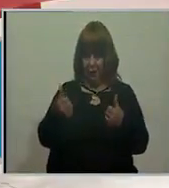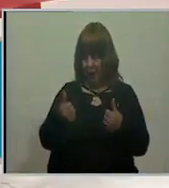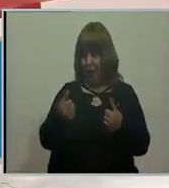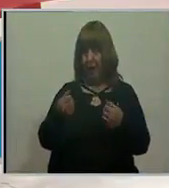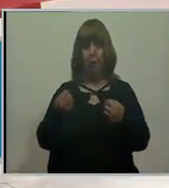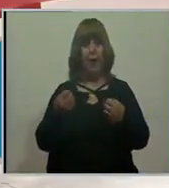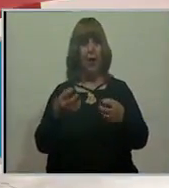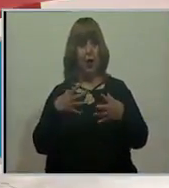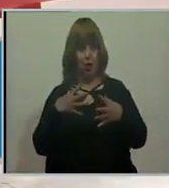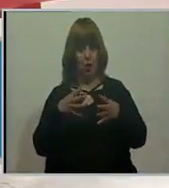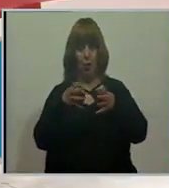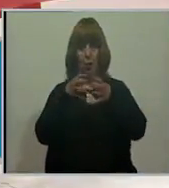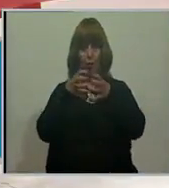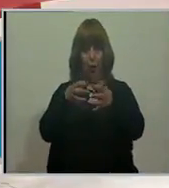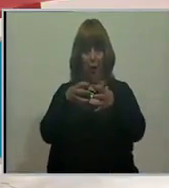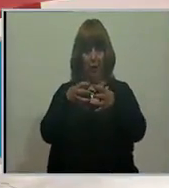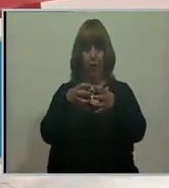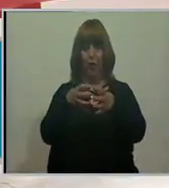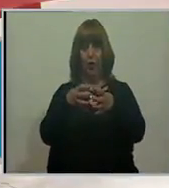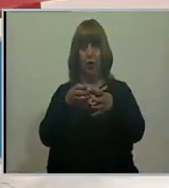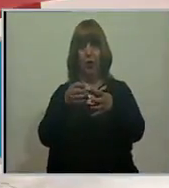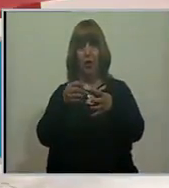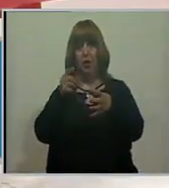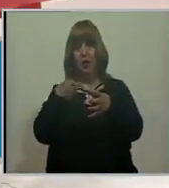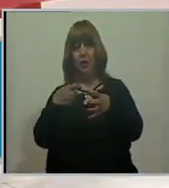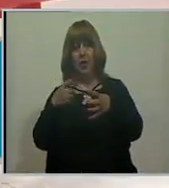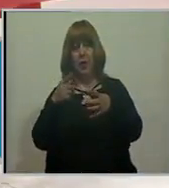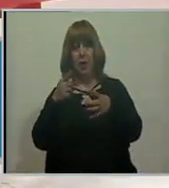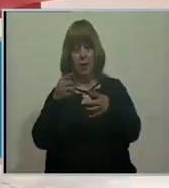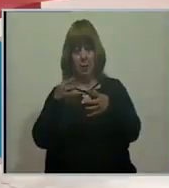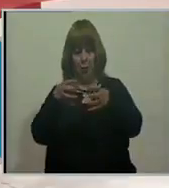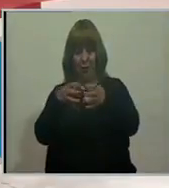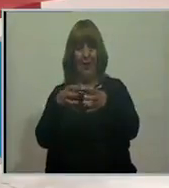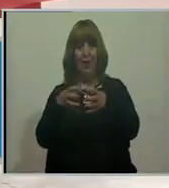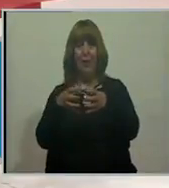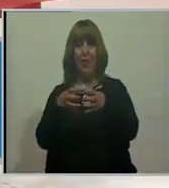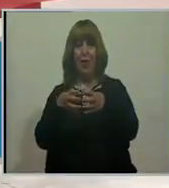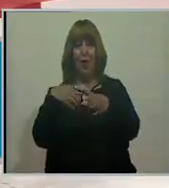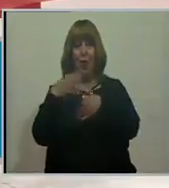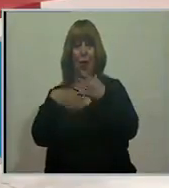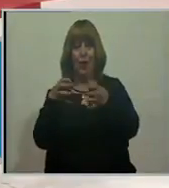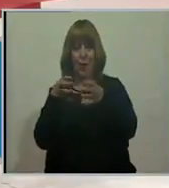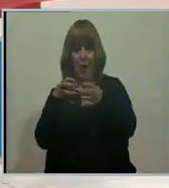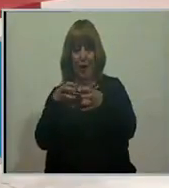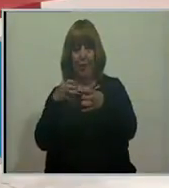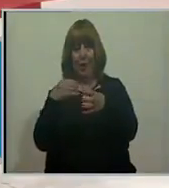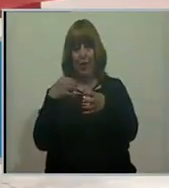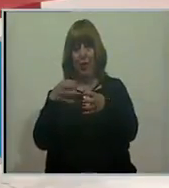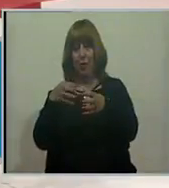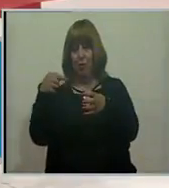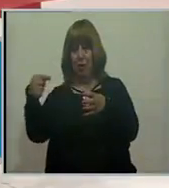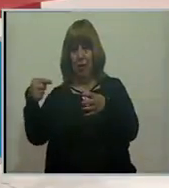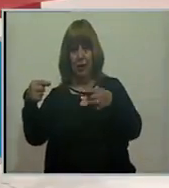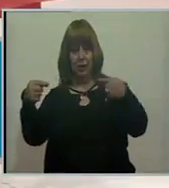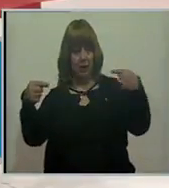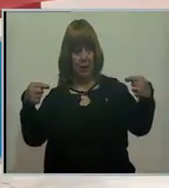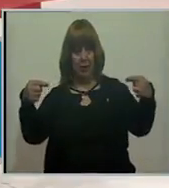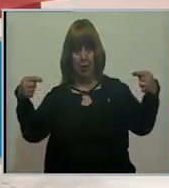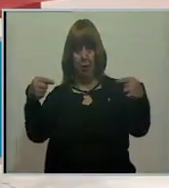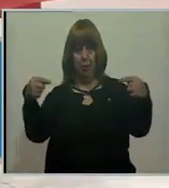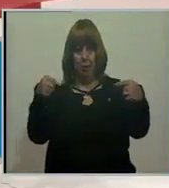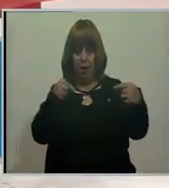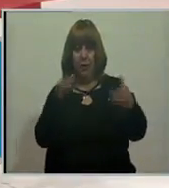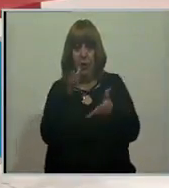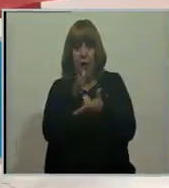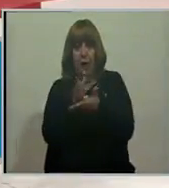a los jugadores yendo a jugar un partido por una cuestión política en el medio. No te olvides de Septiembre Negro, que pasó en los Juegos Olímpicos